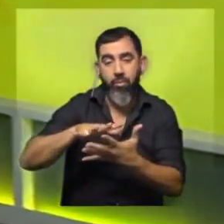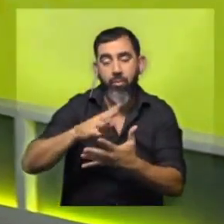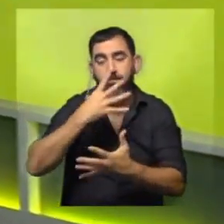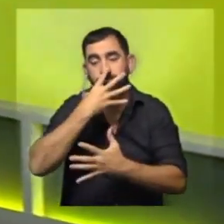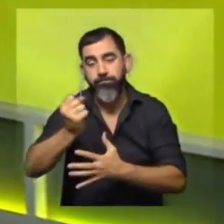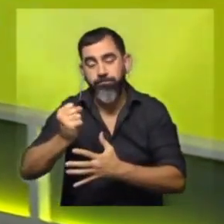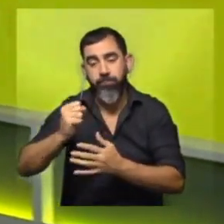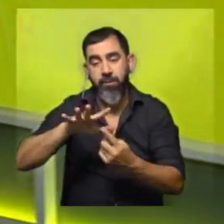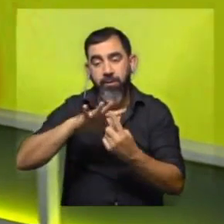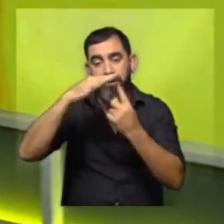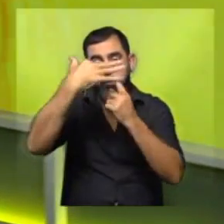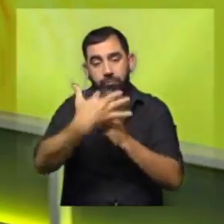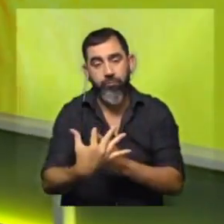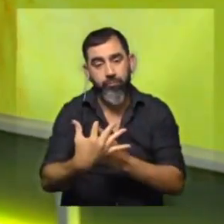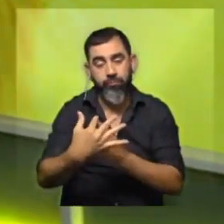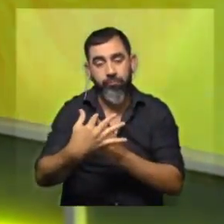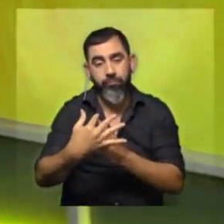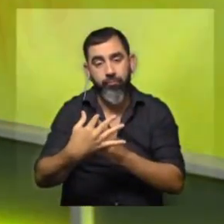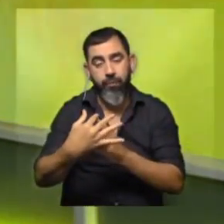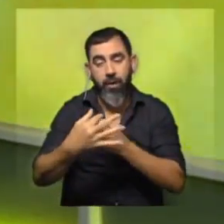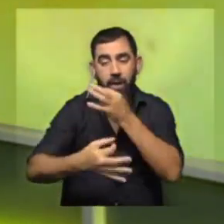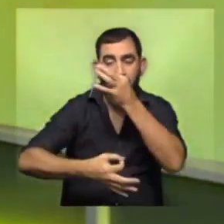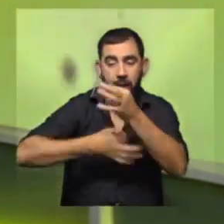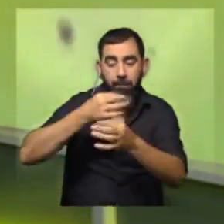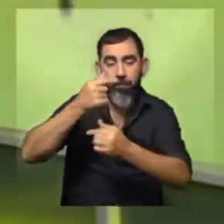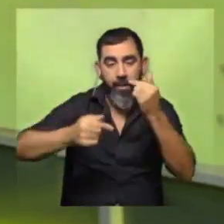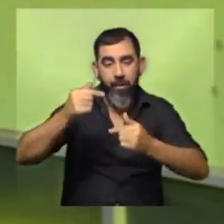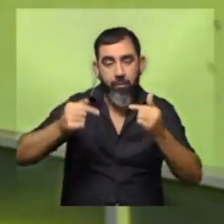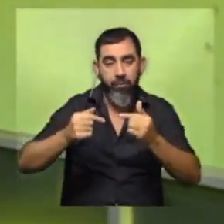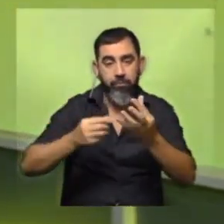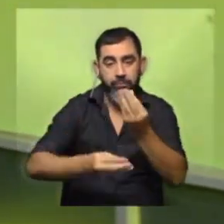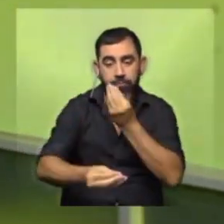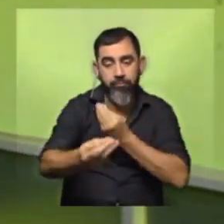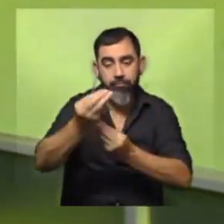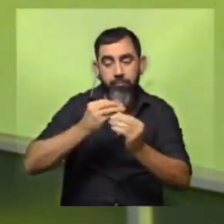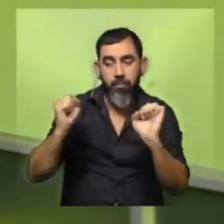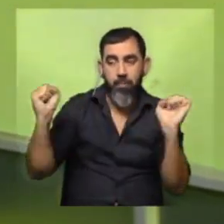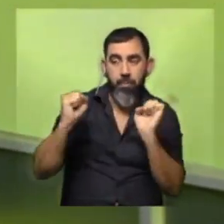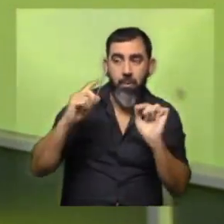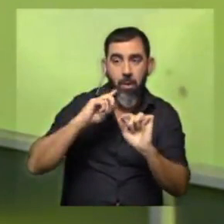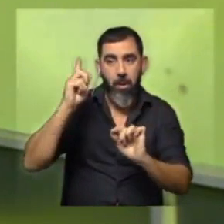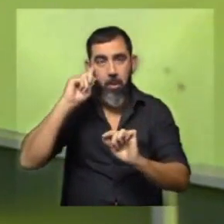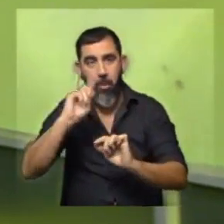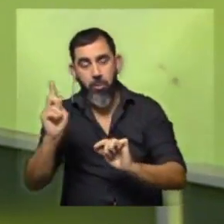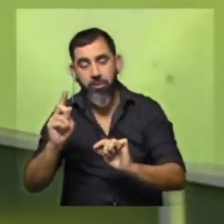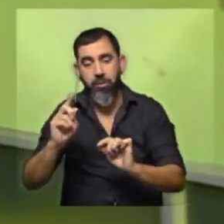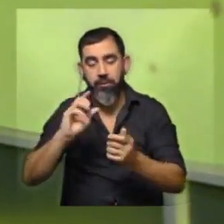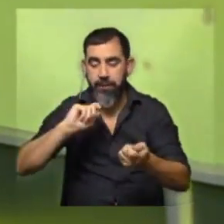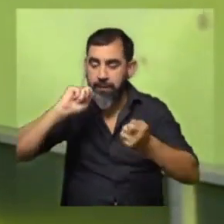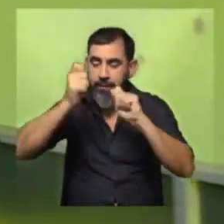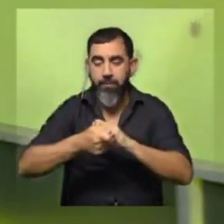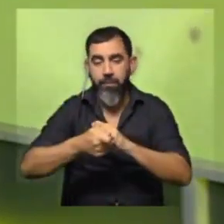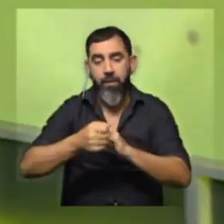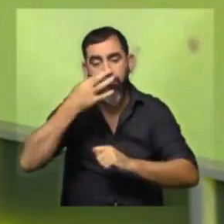comprensión del entorno, el de la explicación de los fenómenos, el reemplazo del temor a lo desconocido por el